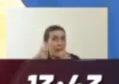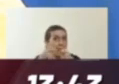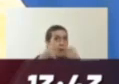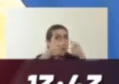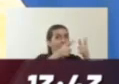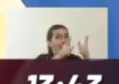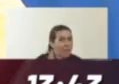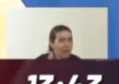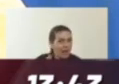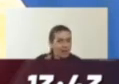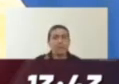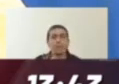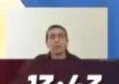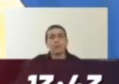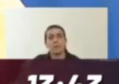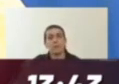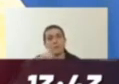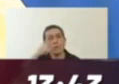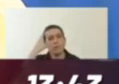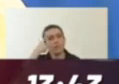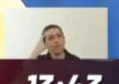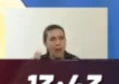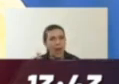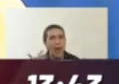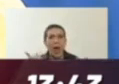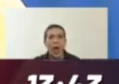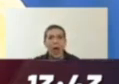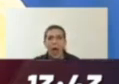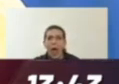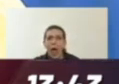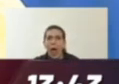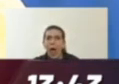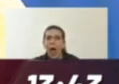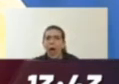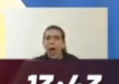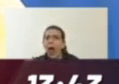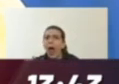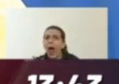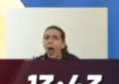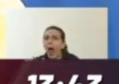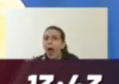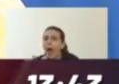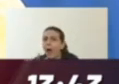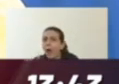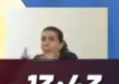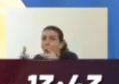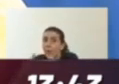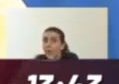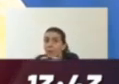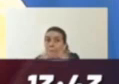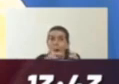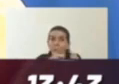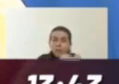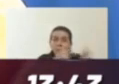Estamos viendo también que han empezado a manifestarse focos en otros lugares